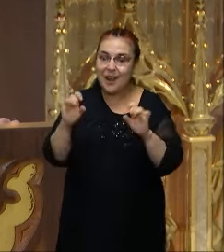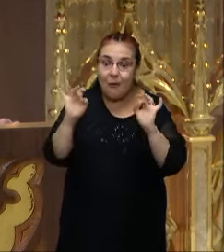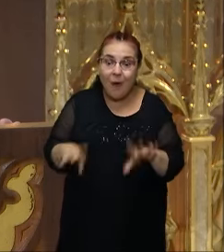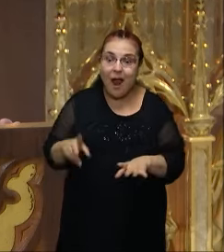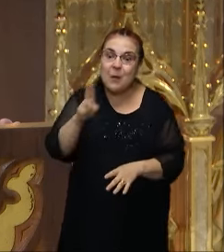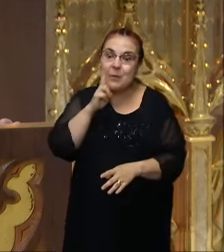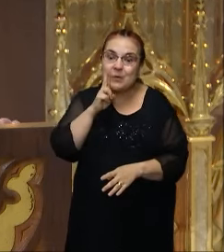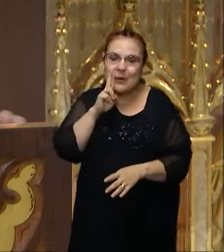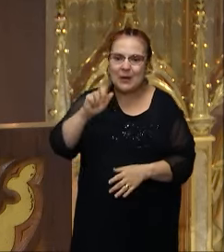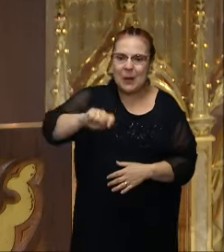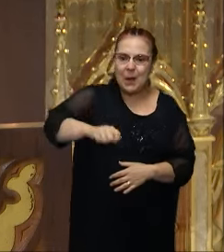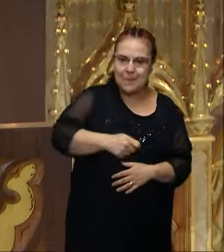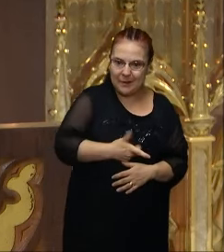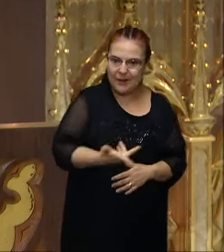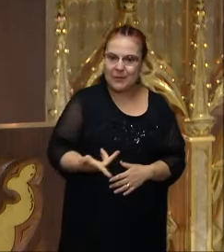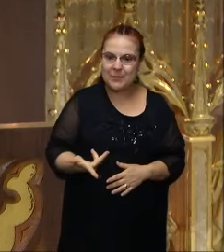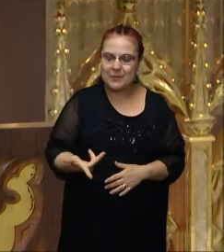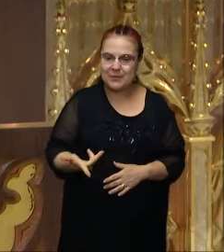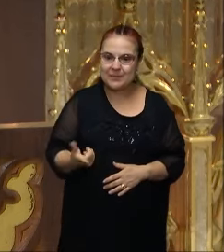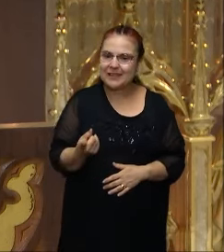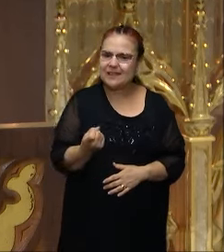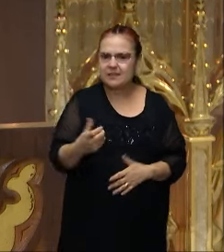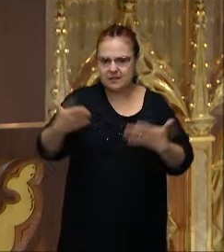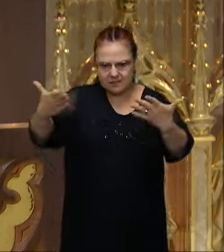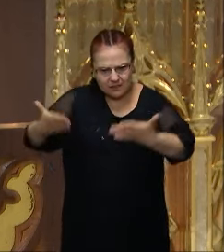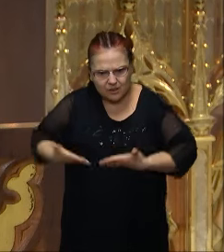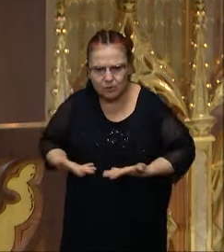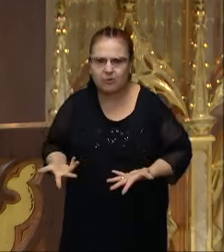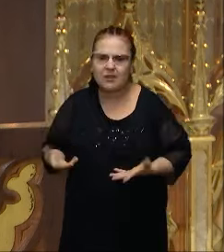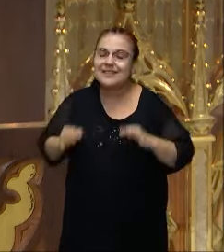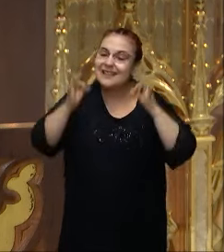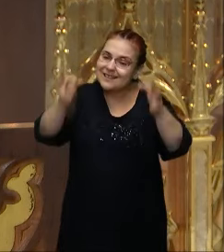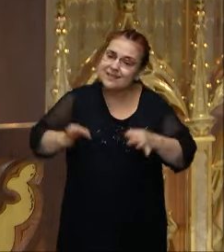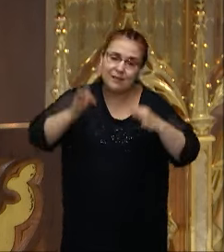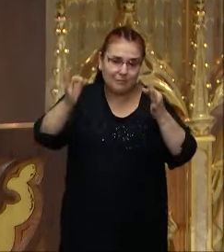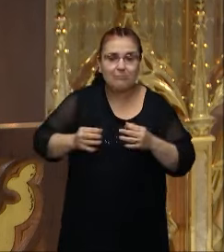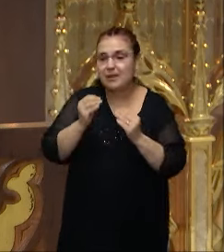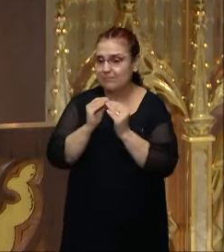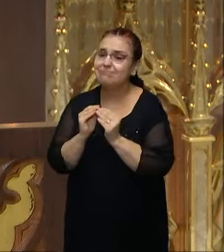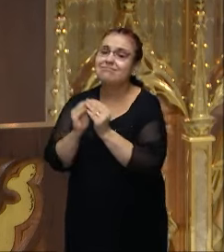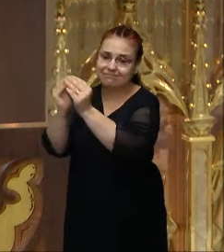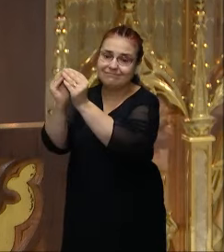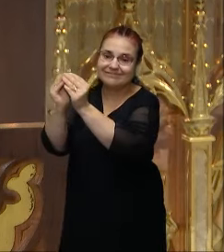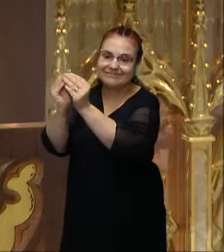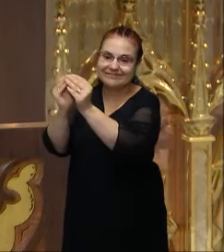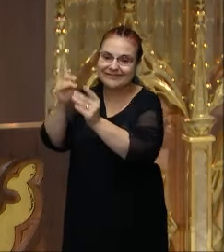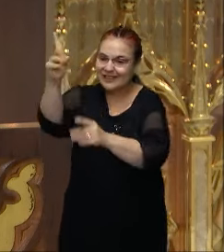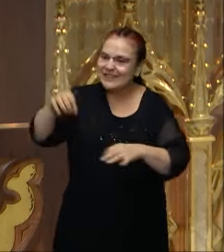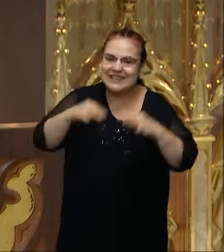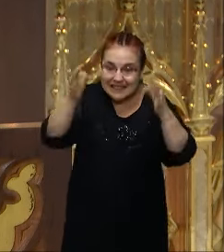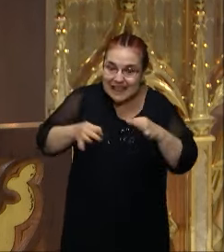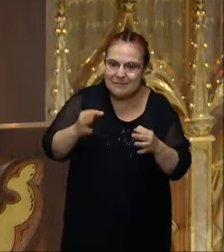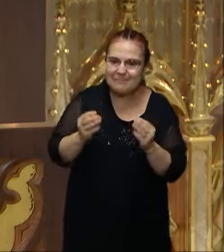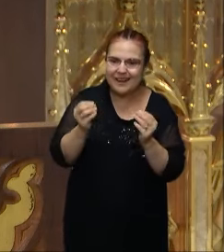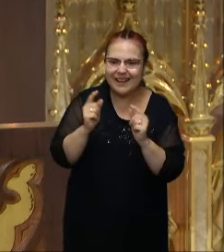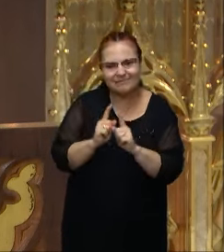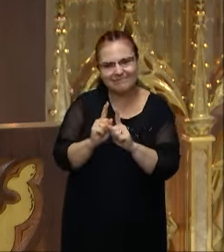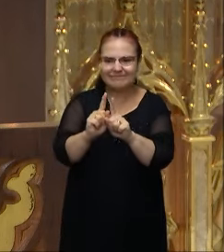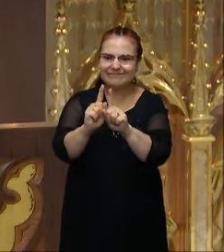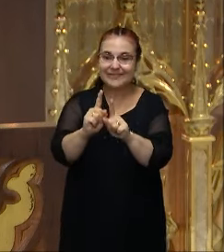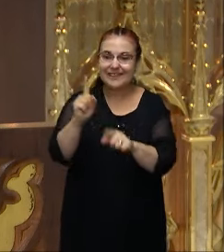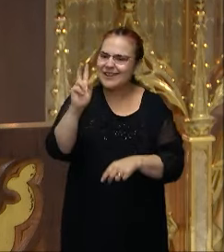Pedro, que necesitas que te ayude, que esté siempre contigo. Dios siempre está a tu lado. Dios